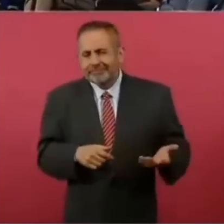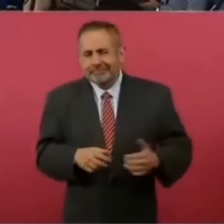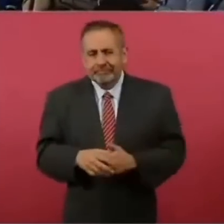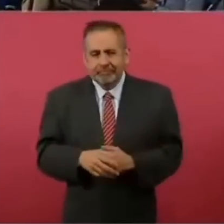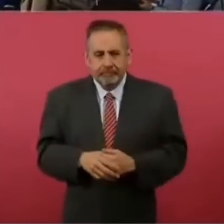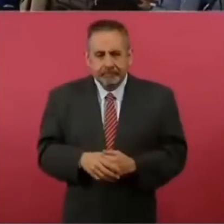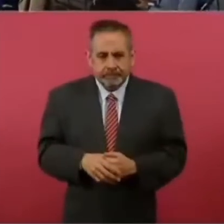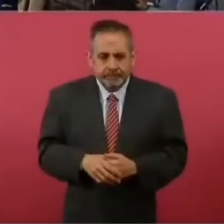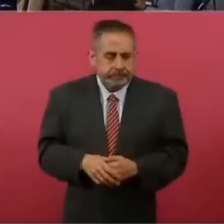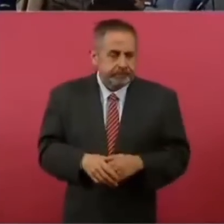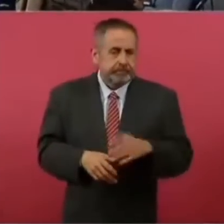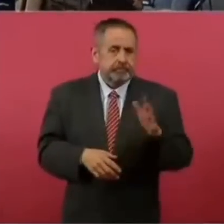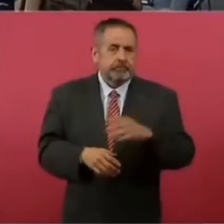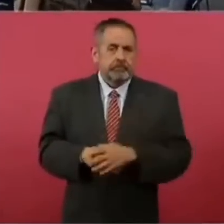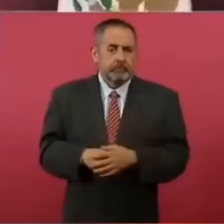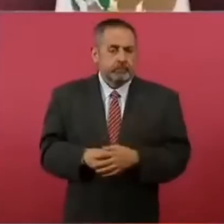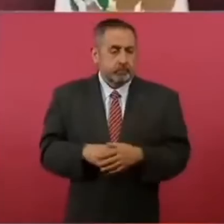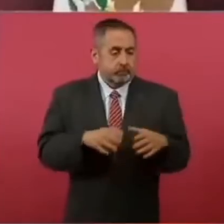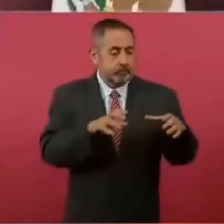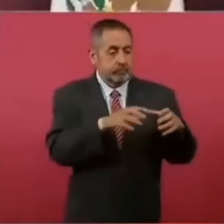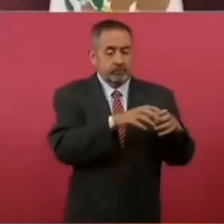Si la realidad no es como yo quiero,